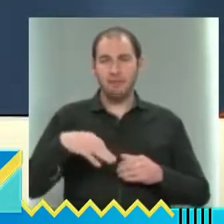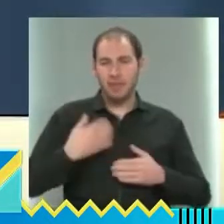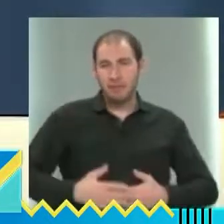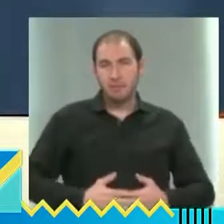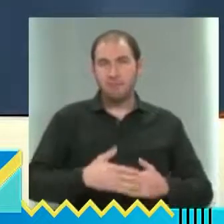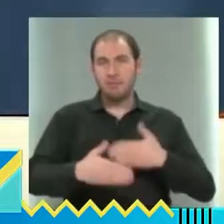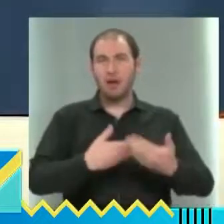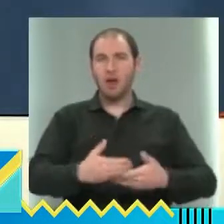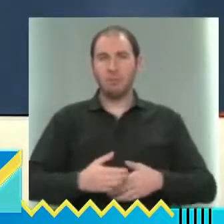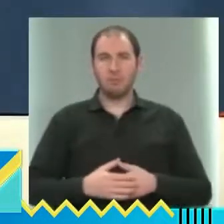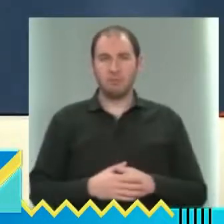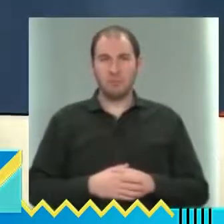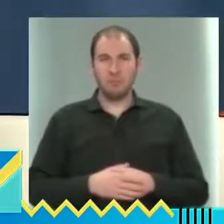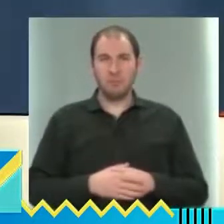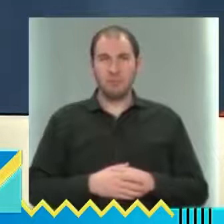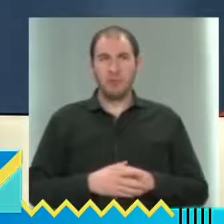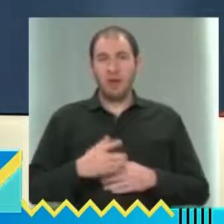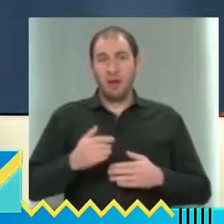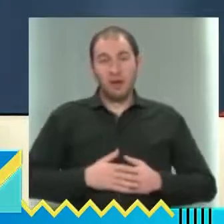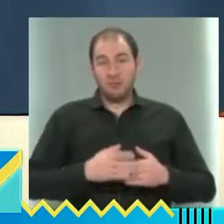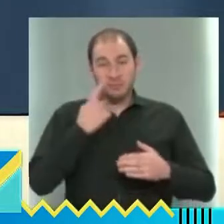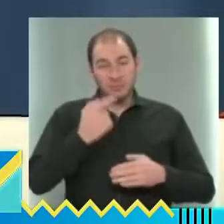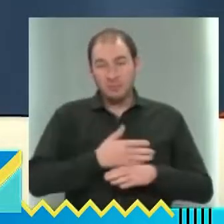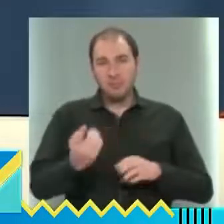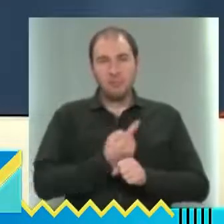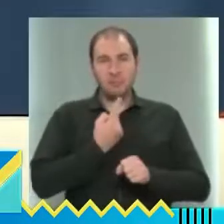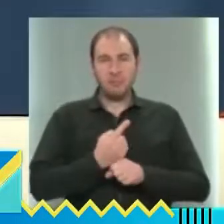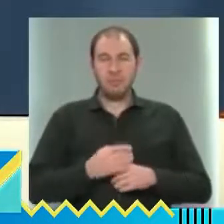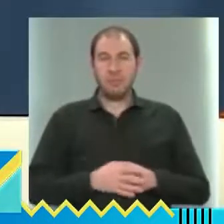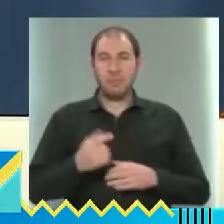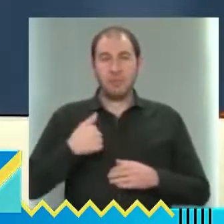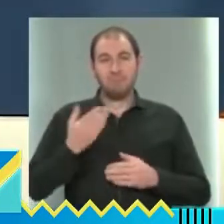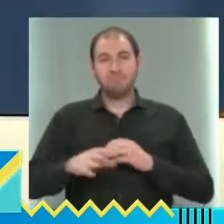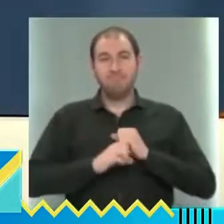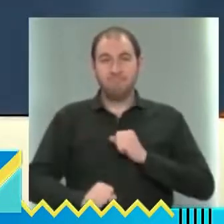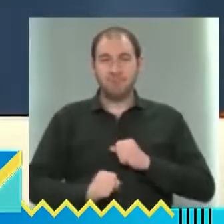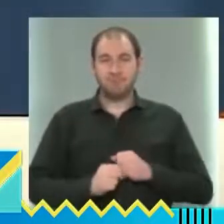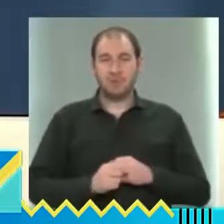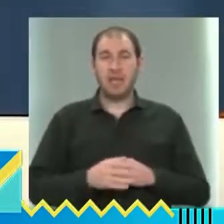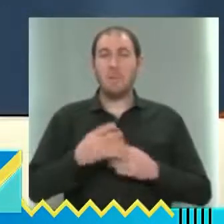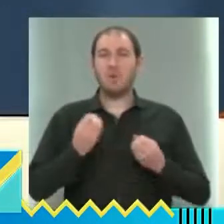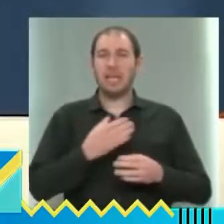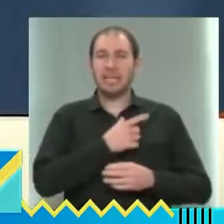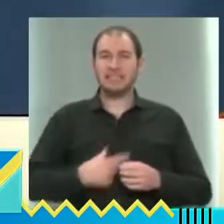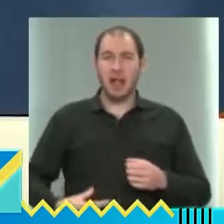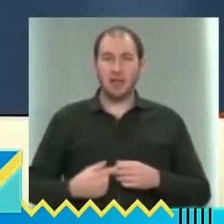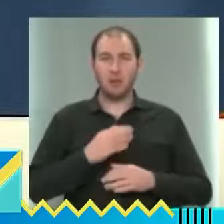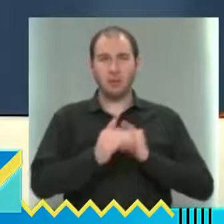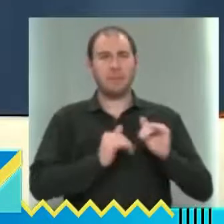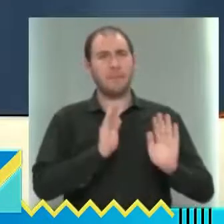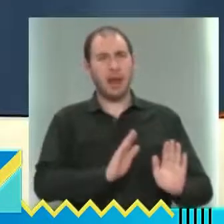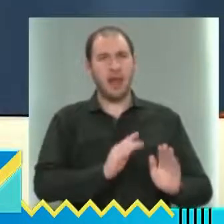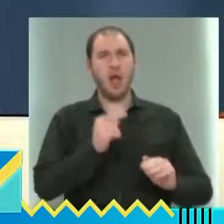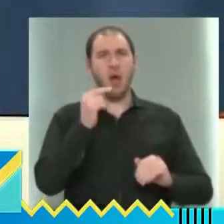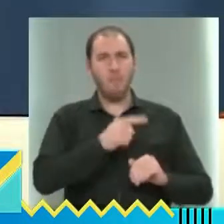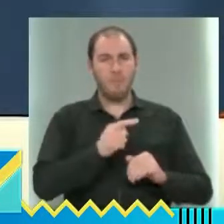camino? Como no me la puedo mantener, entonces voy a ir a realizarme un aborto. ¿Y por qué el Estado no debería decir, bueno, no, pará, vos